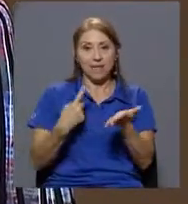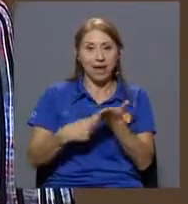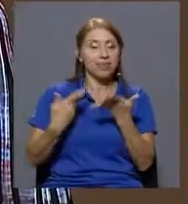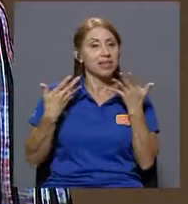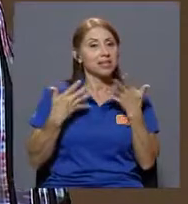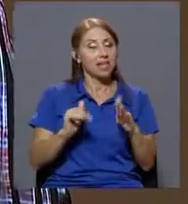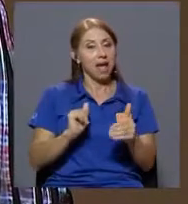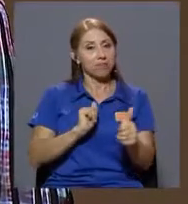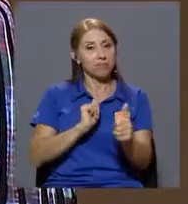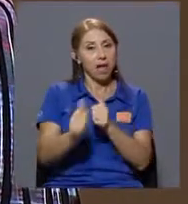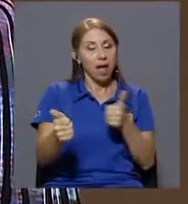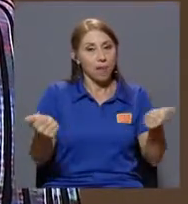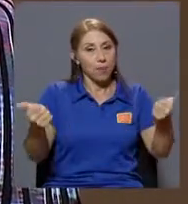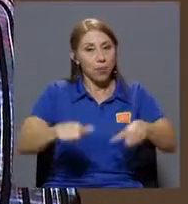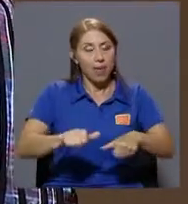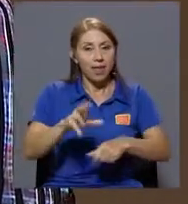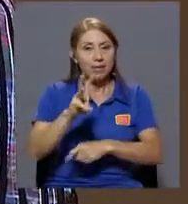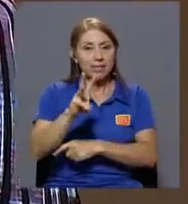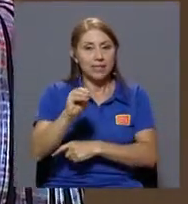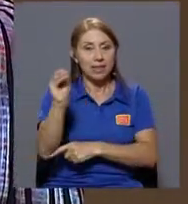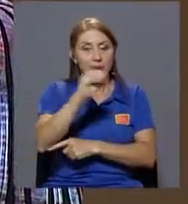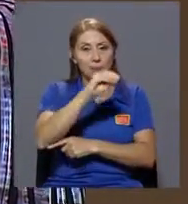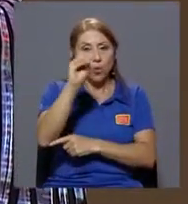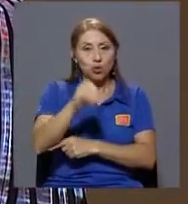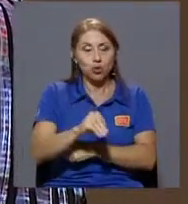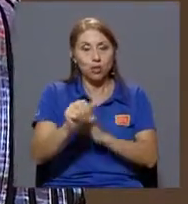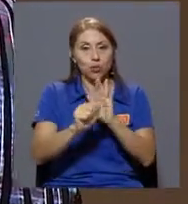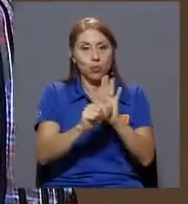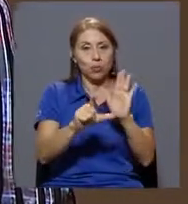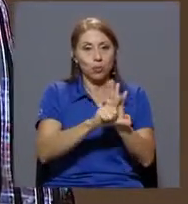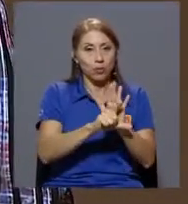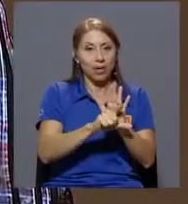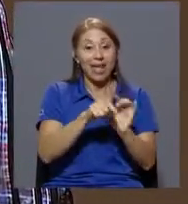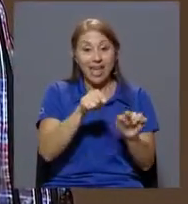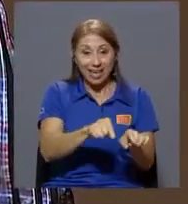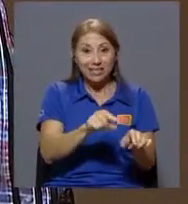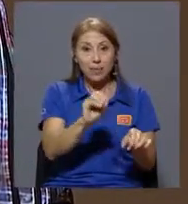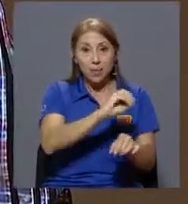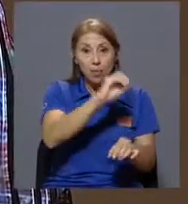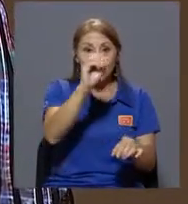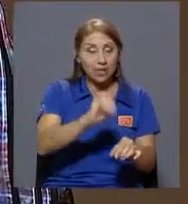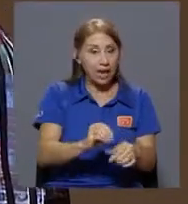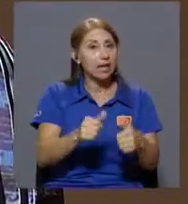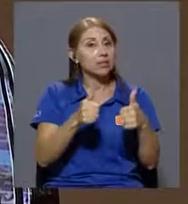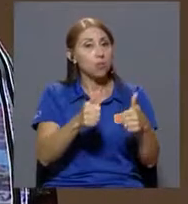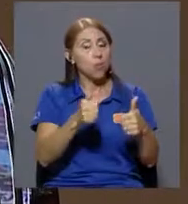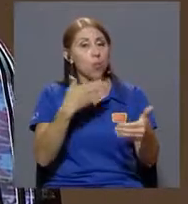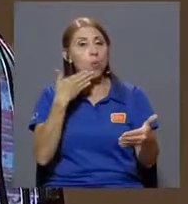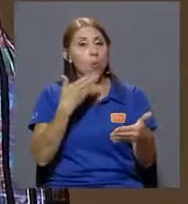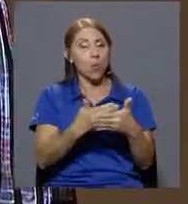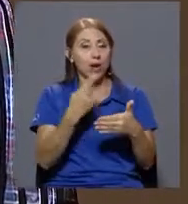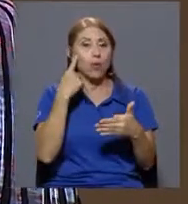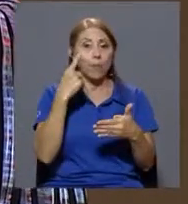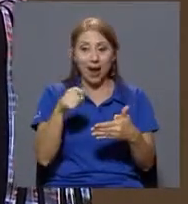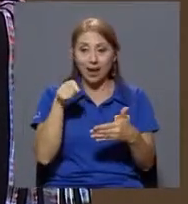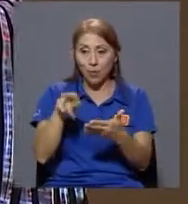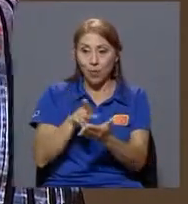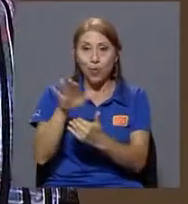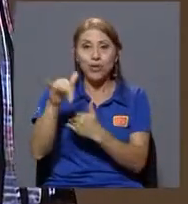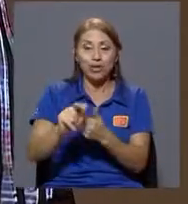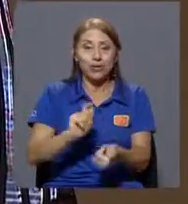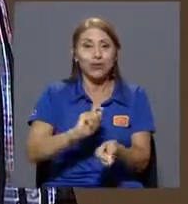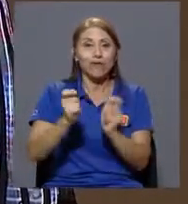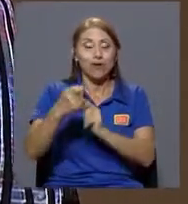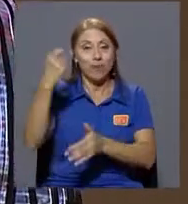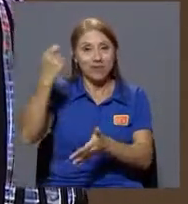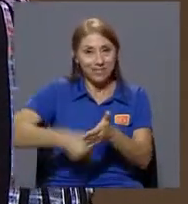un 60% del Congreso. Uh-huh. Es un buen porcentaje para una reforma fiscal, ¿verdad? Claro. O sea, para poner